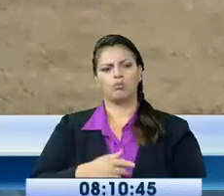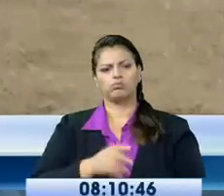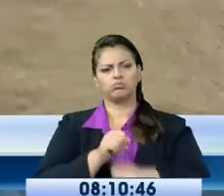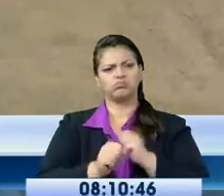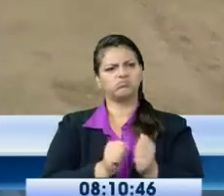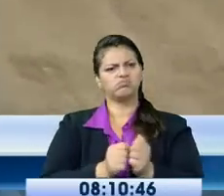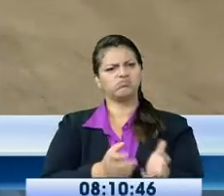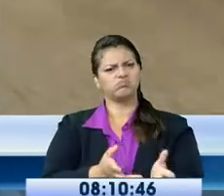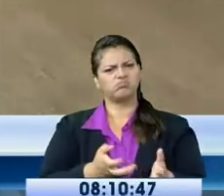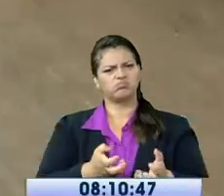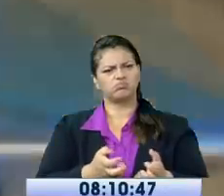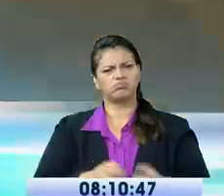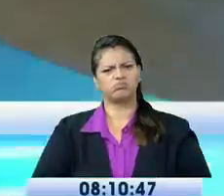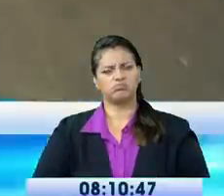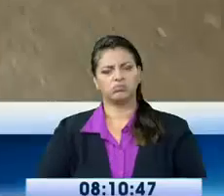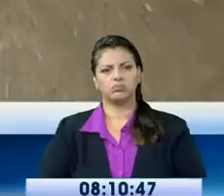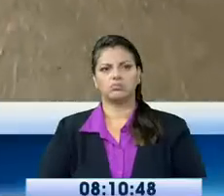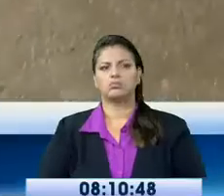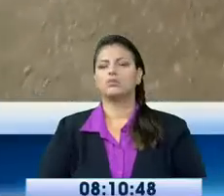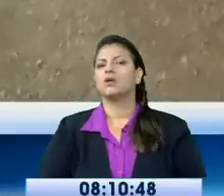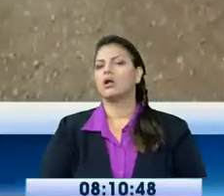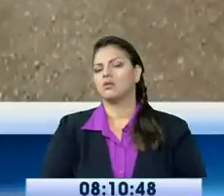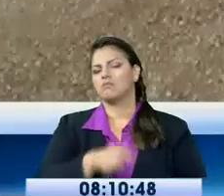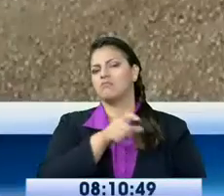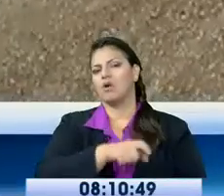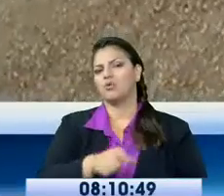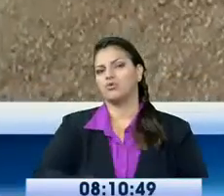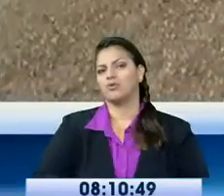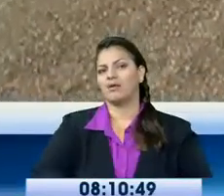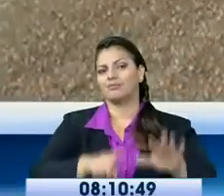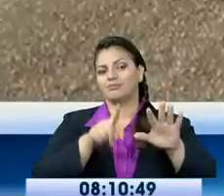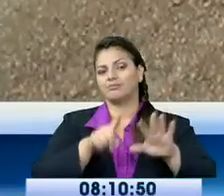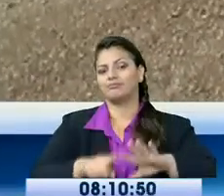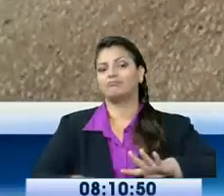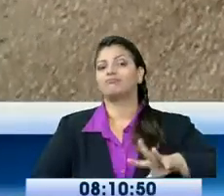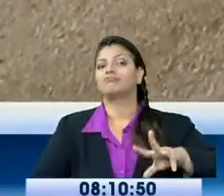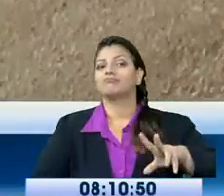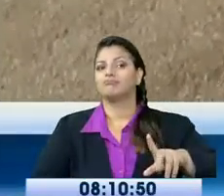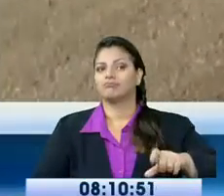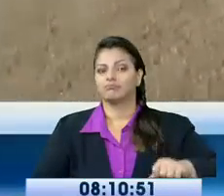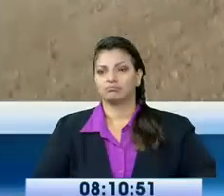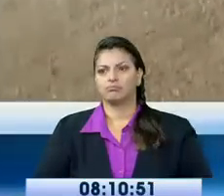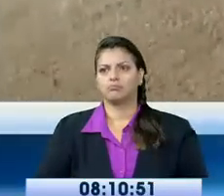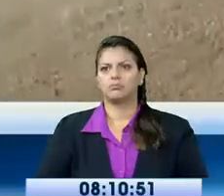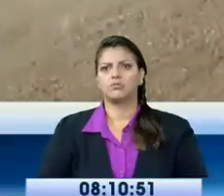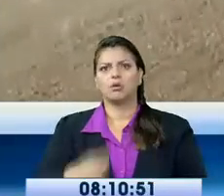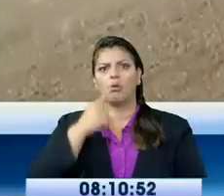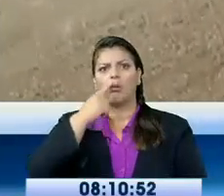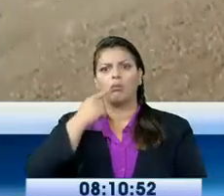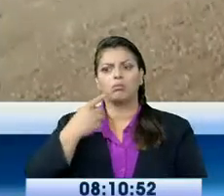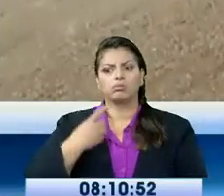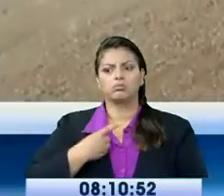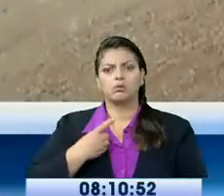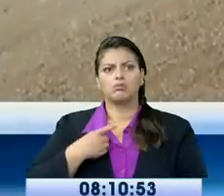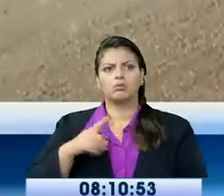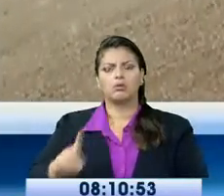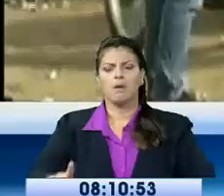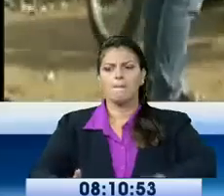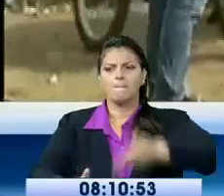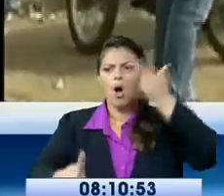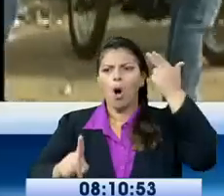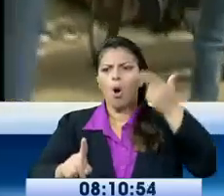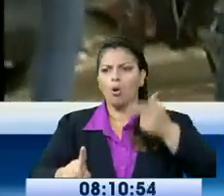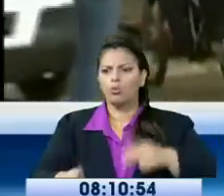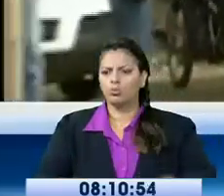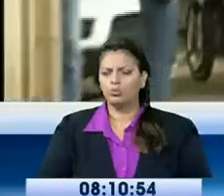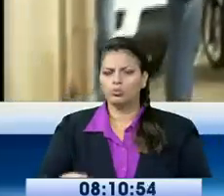del atraco en el que participaron seis sujetos, el esposo de la denunciante resultó con heridas graves, por lo que debió ser